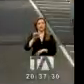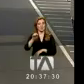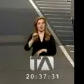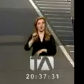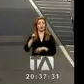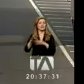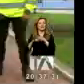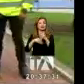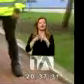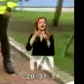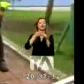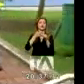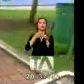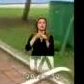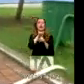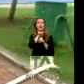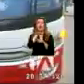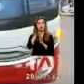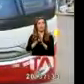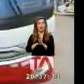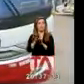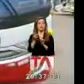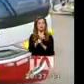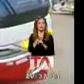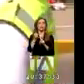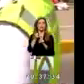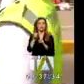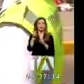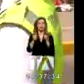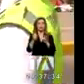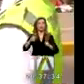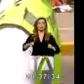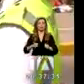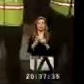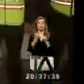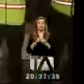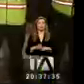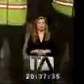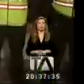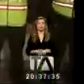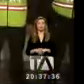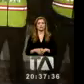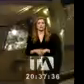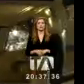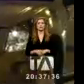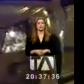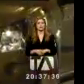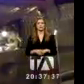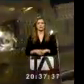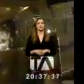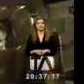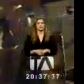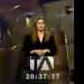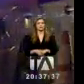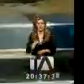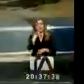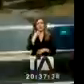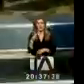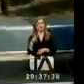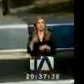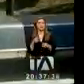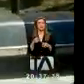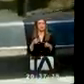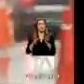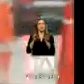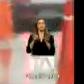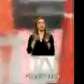y reducir los índices de delincuencia, violencia, accidentabilidad, morbilidad y mortalidad durante el feriado de carnaval. Los controles se